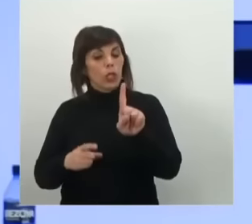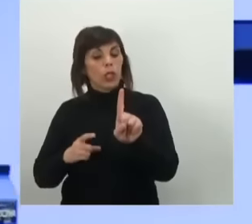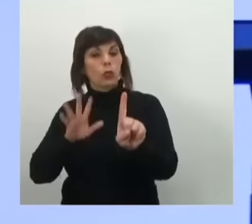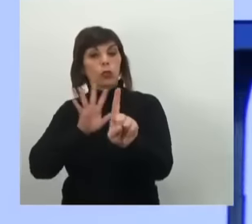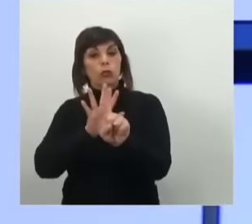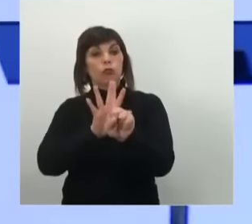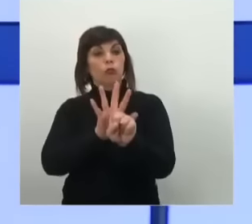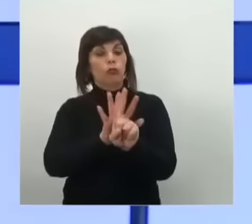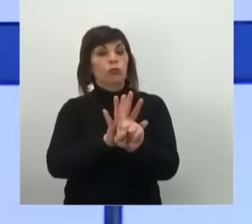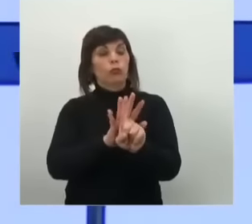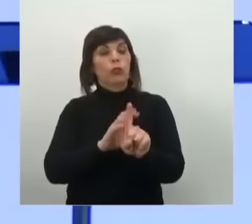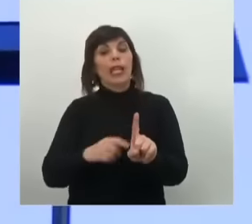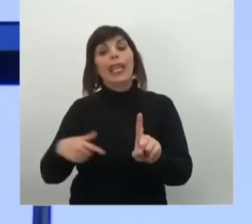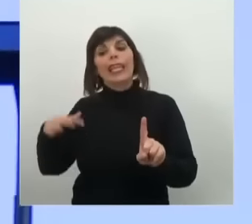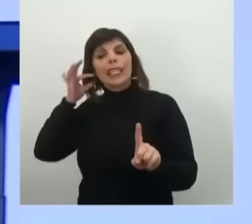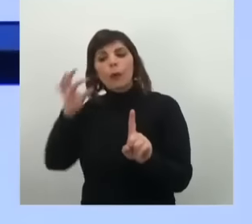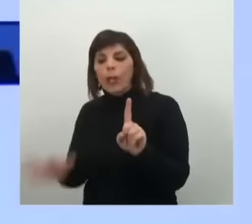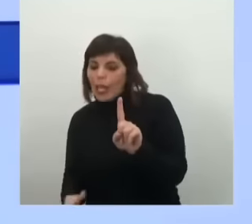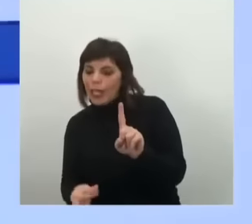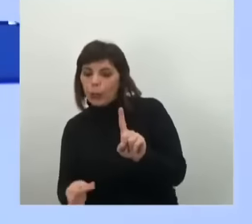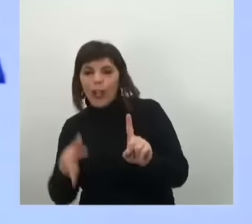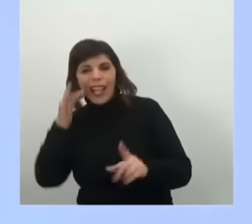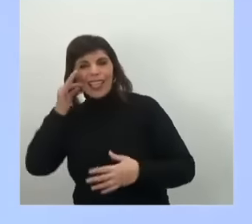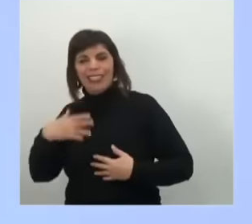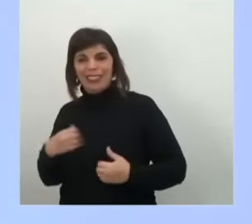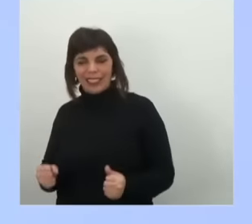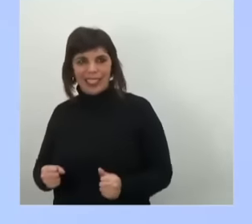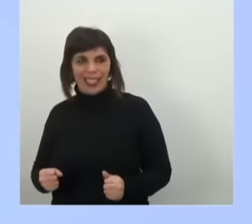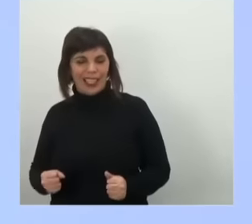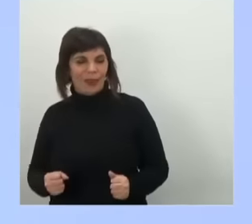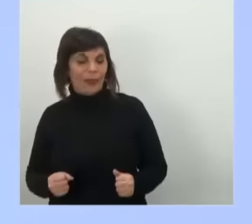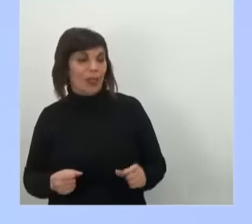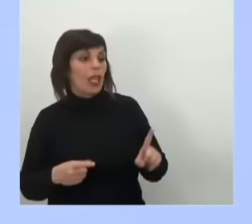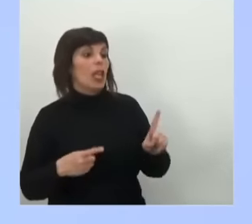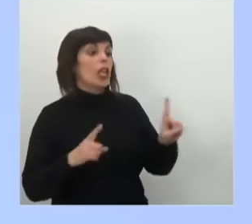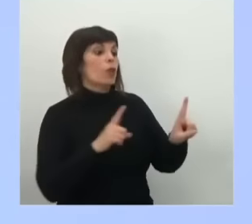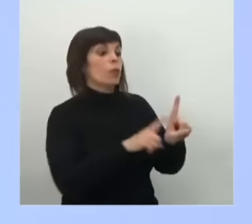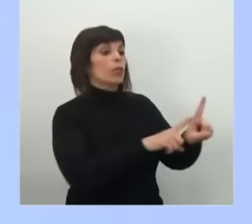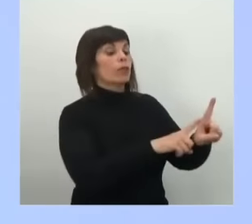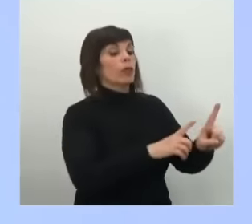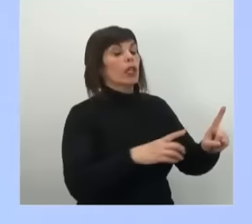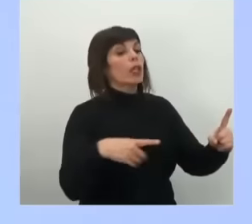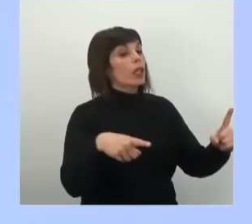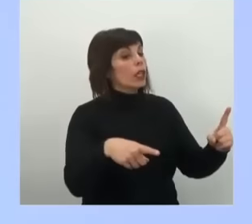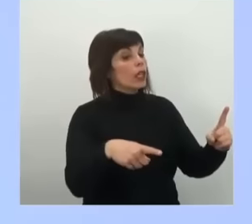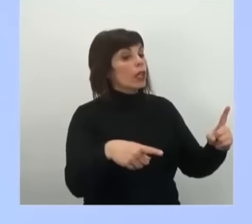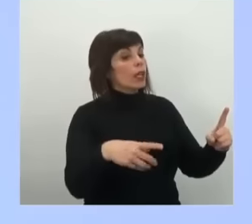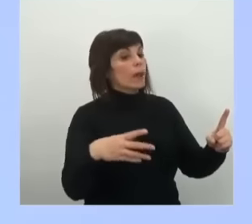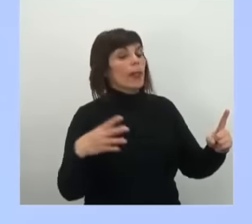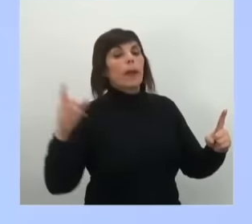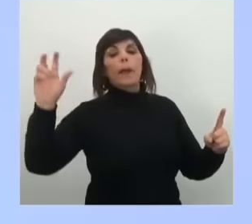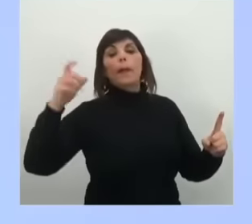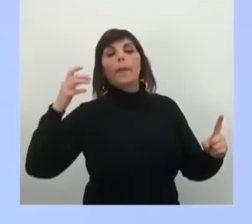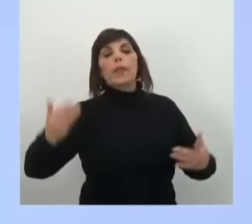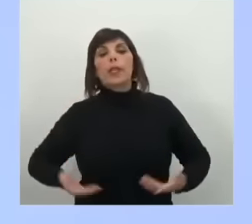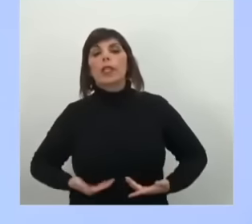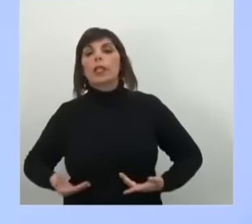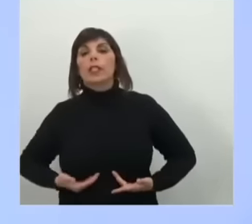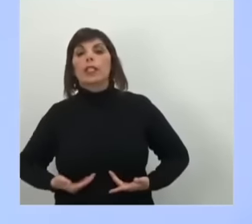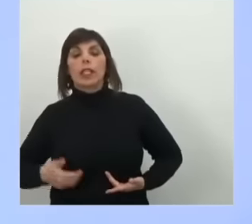No molestes más al maestro porque tu hija ya ha muerto y Jesucristo se da la vuelta y sabe lo que dice en español